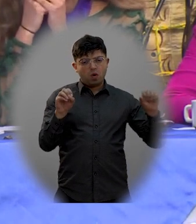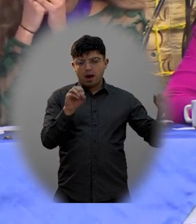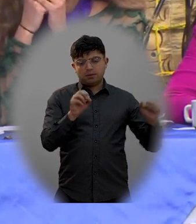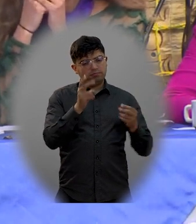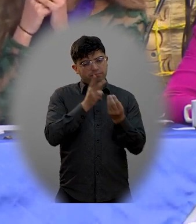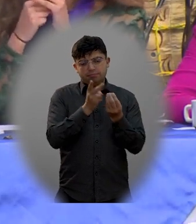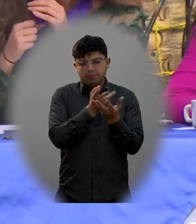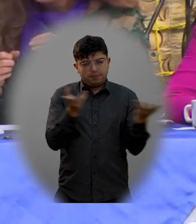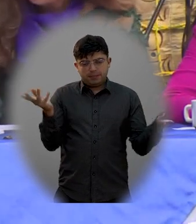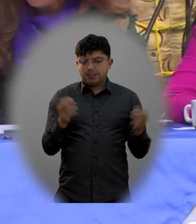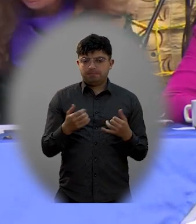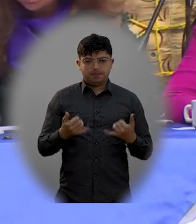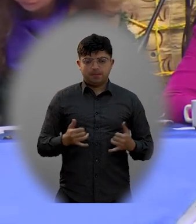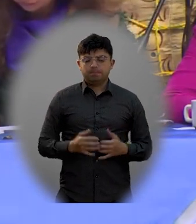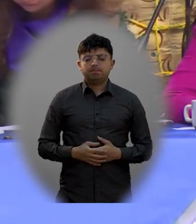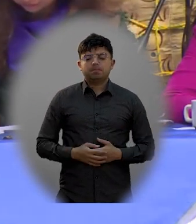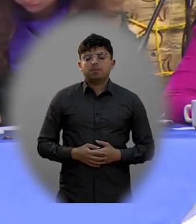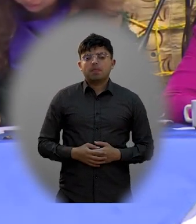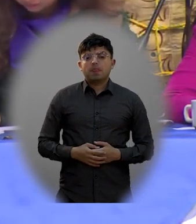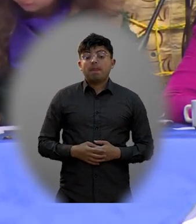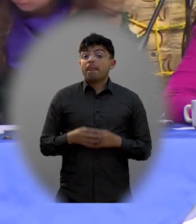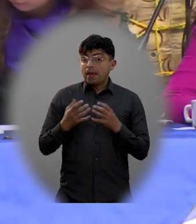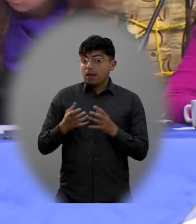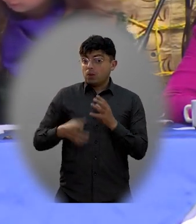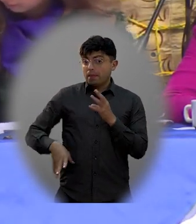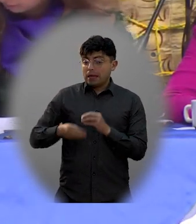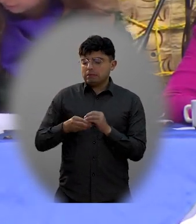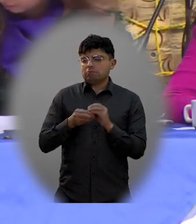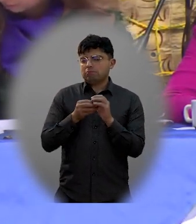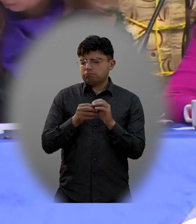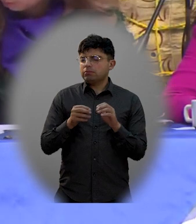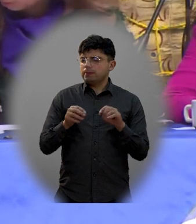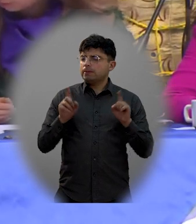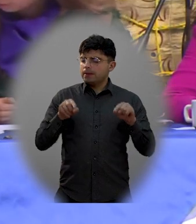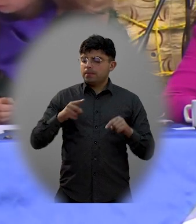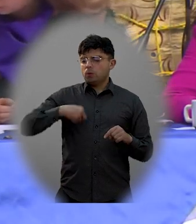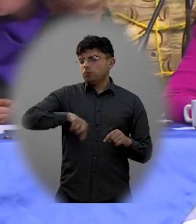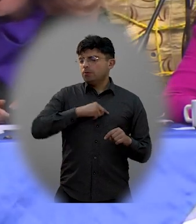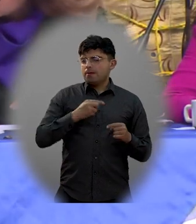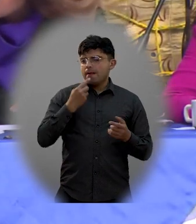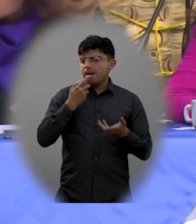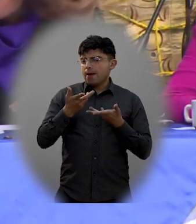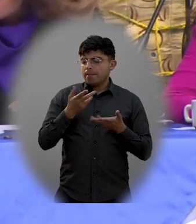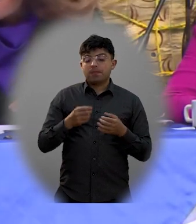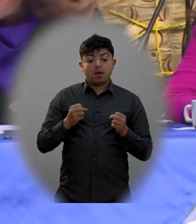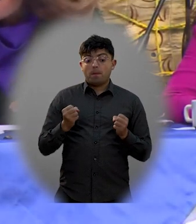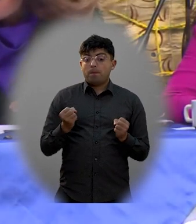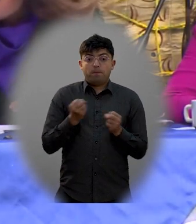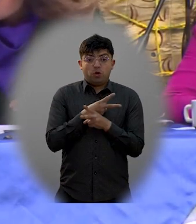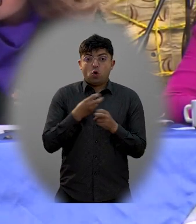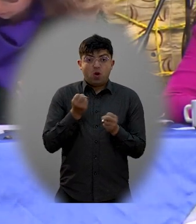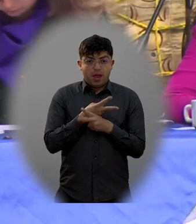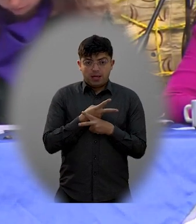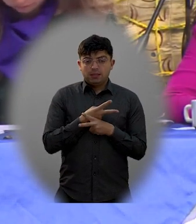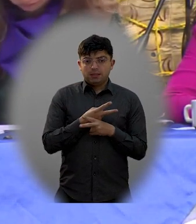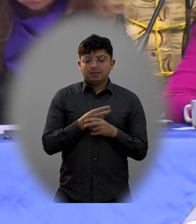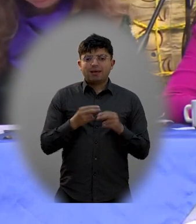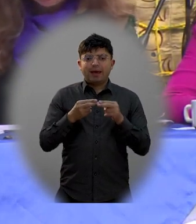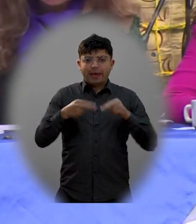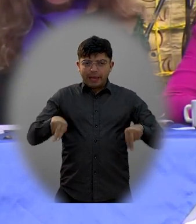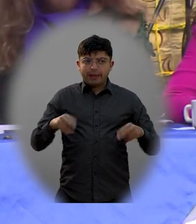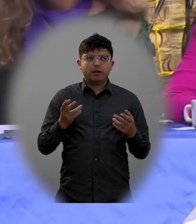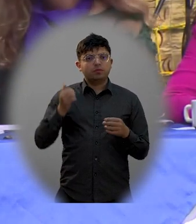ya. Quiero decir algo para agregar, y es como que hablábamos que cualquier violencia basada en género que ejerza